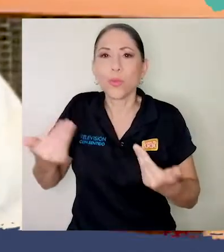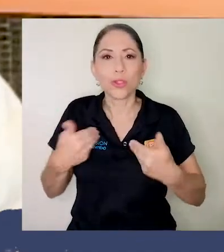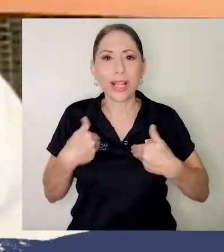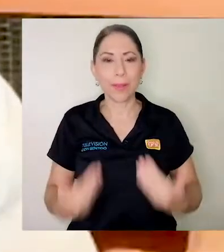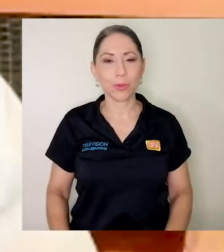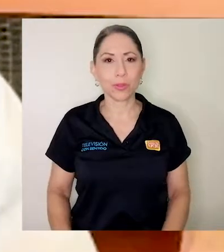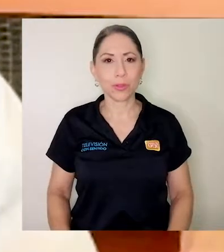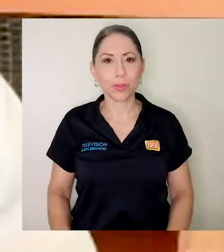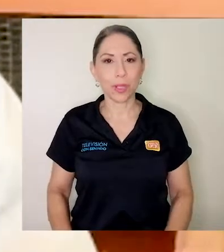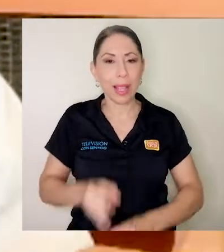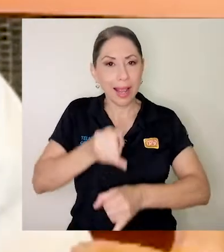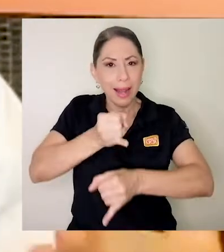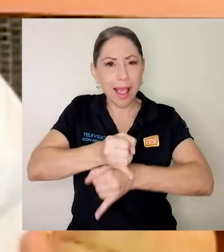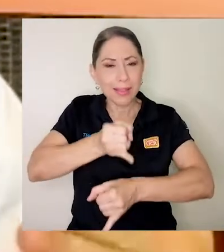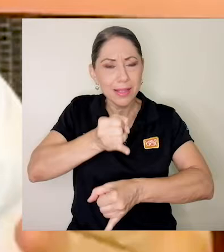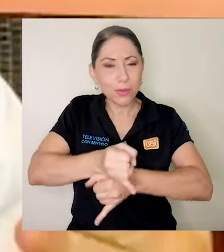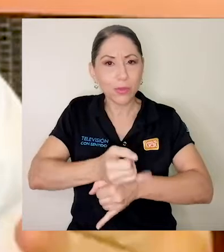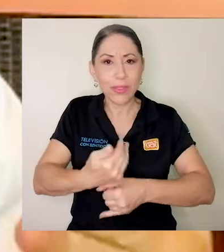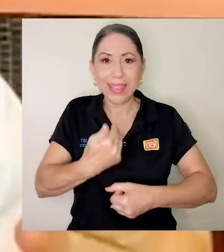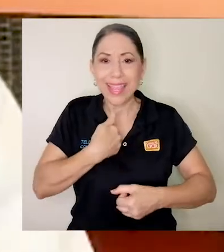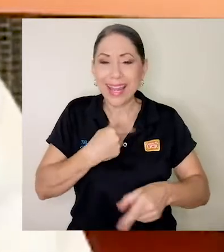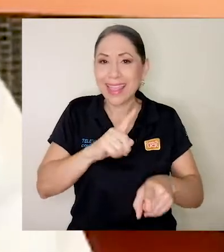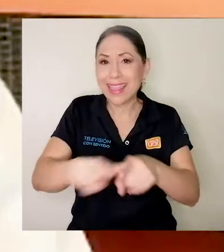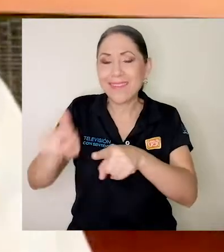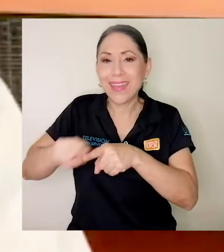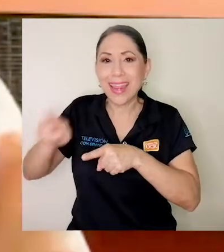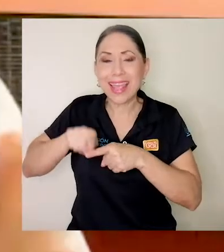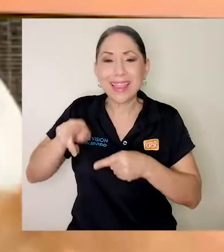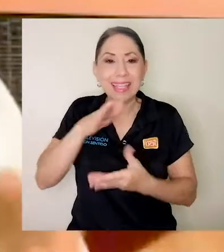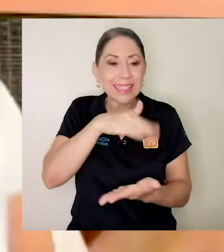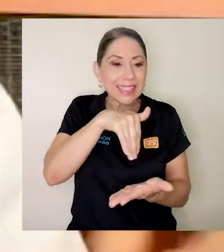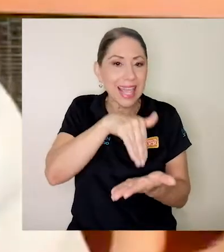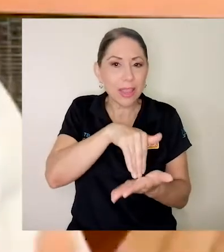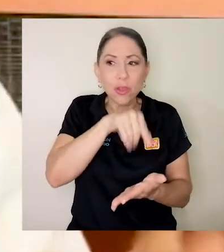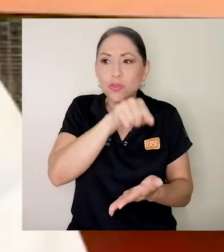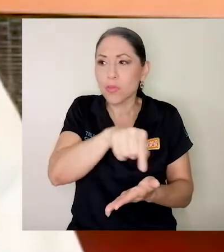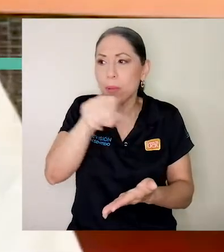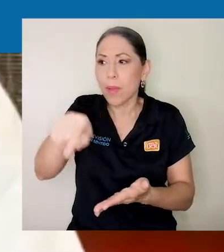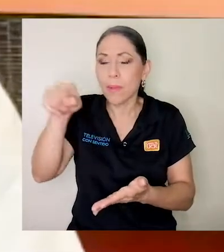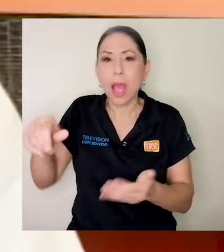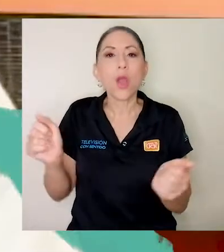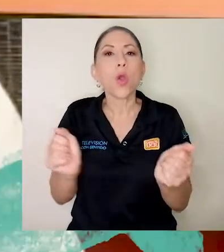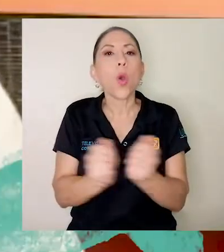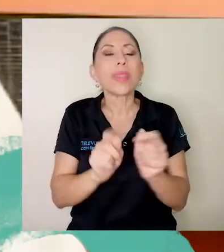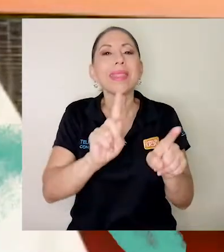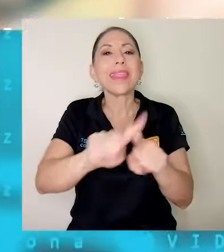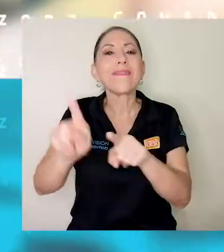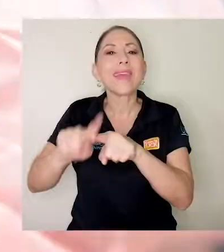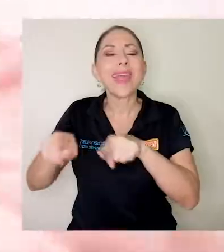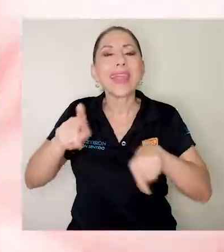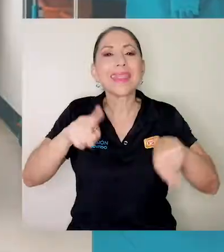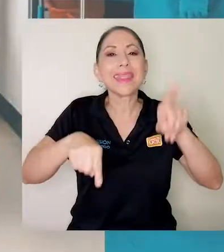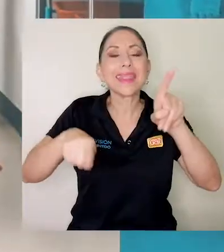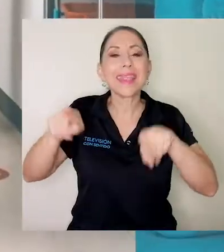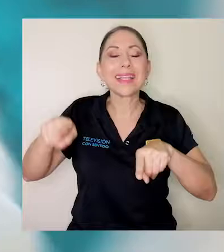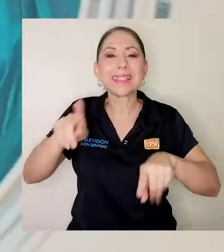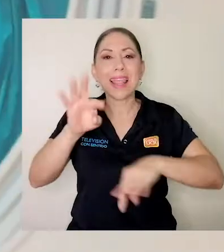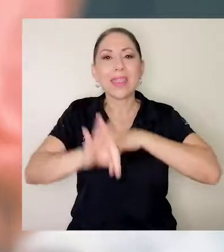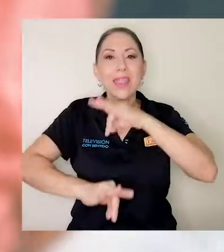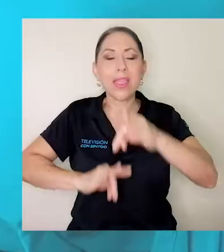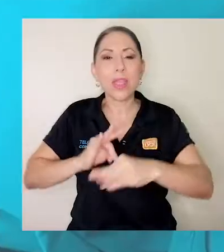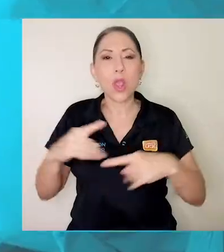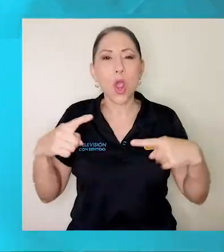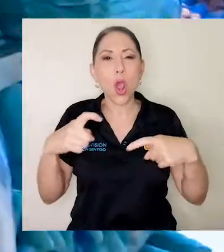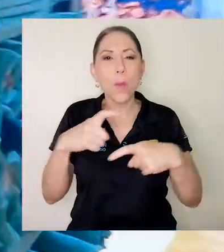La institución tiene diferentes centros con diferentes grados de complejidad. Y